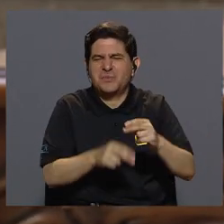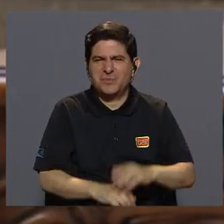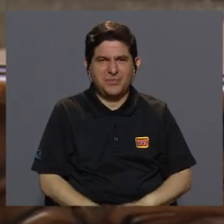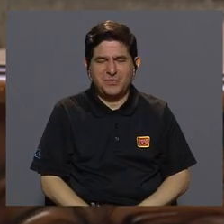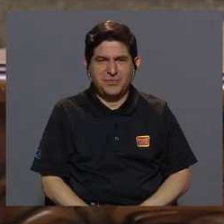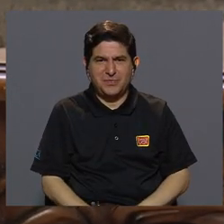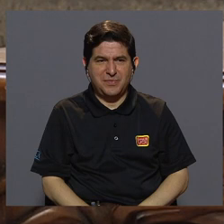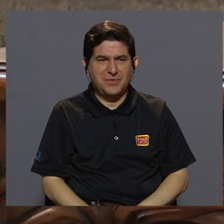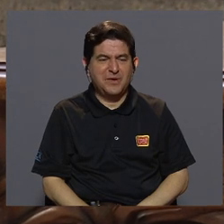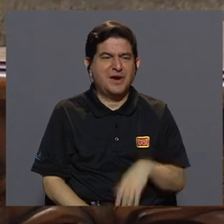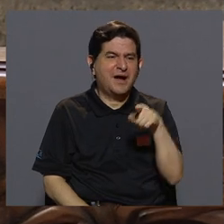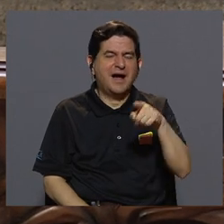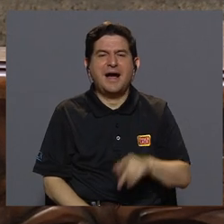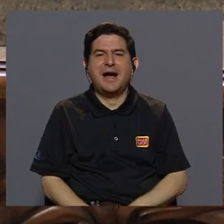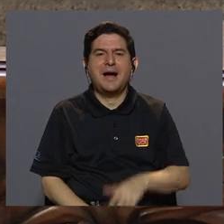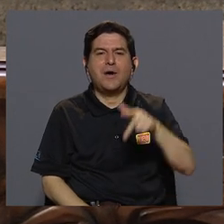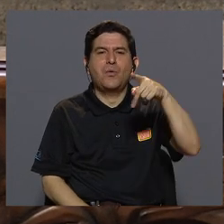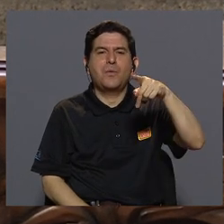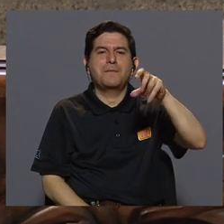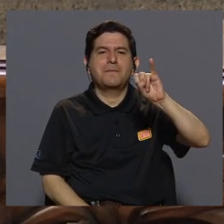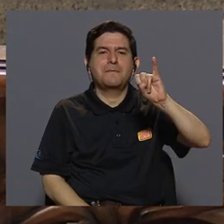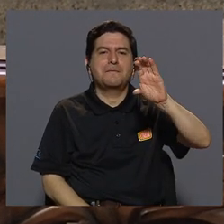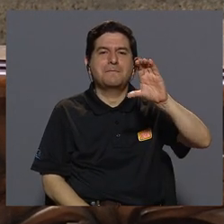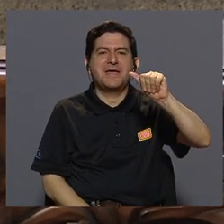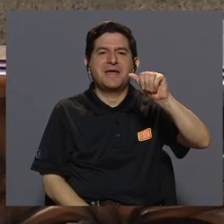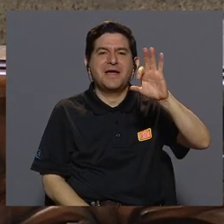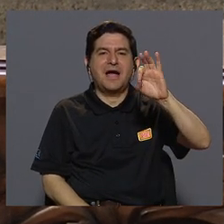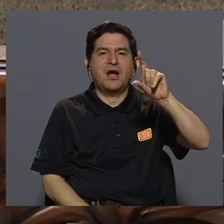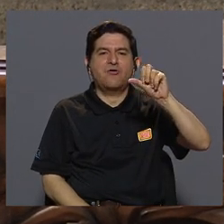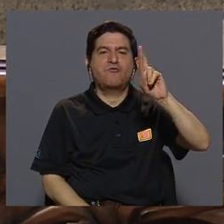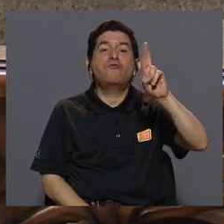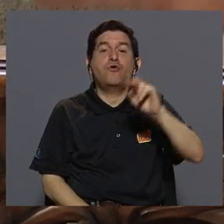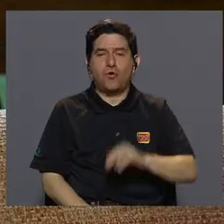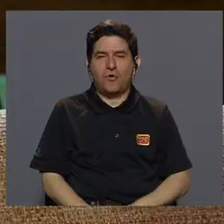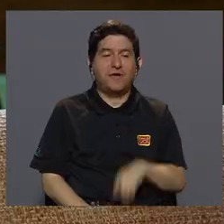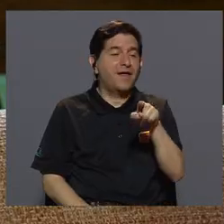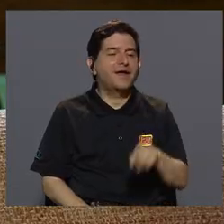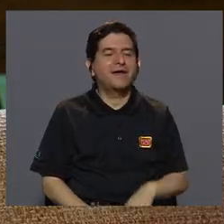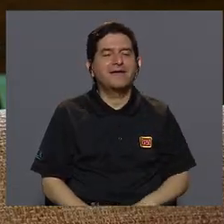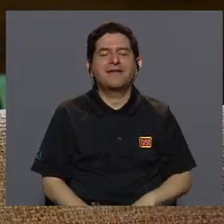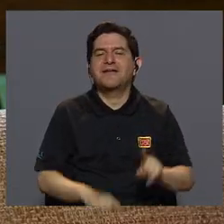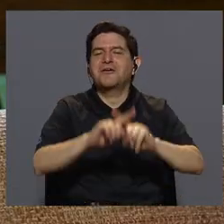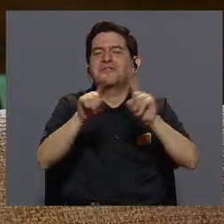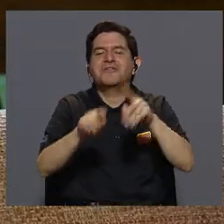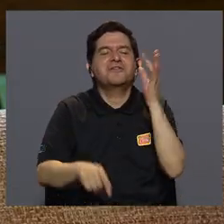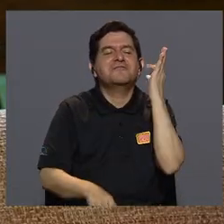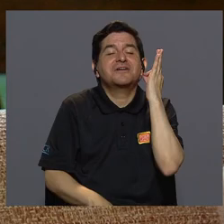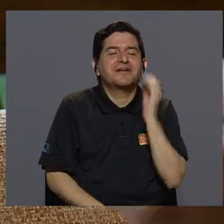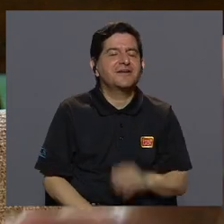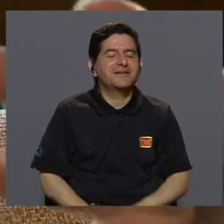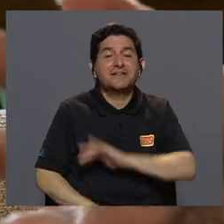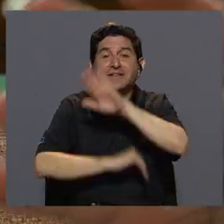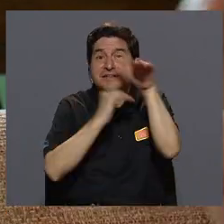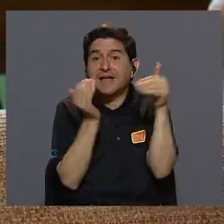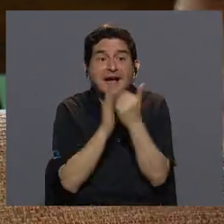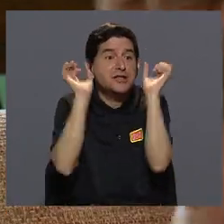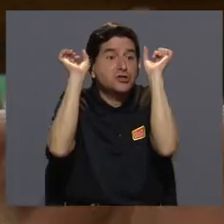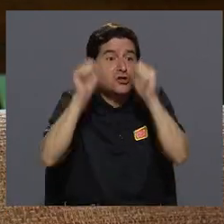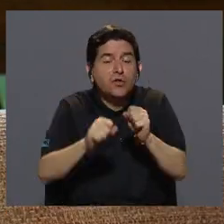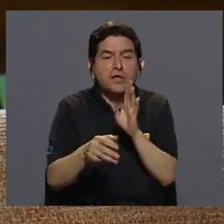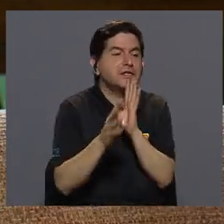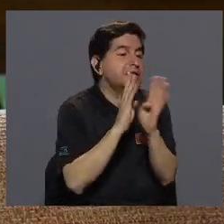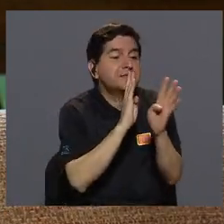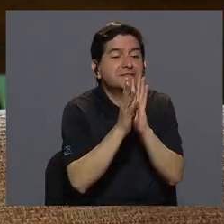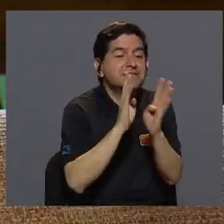a los chiquillos, a los muchachos, picaflor. Era picaflor, ¿verdad? A todos los que